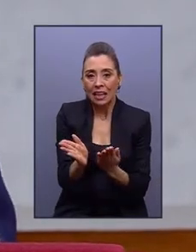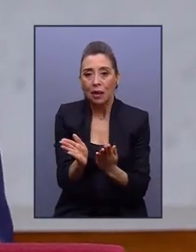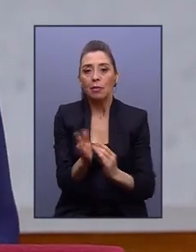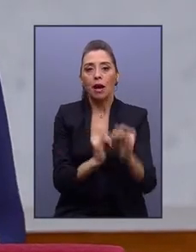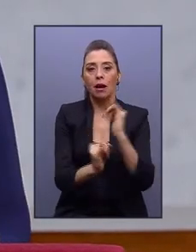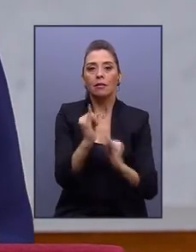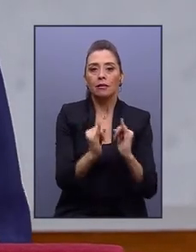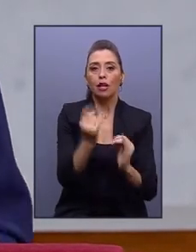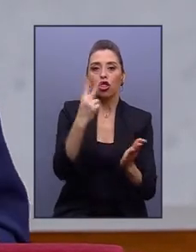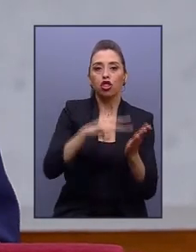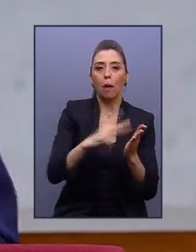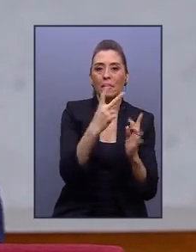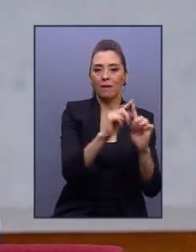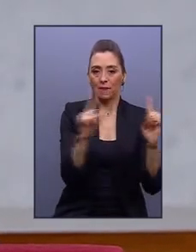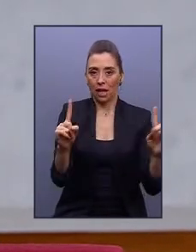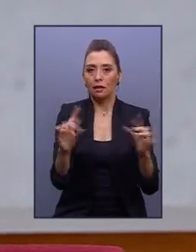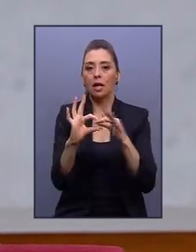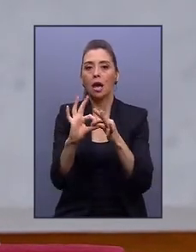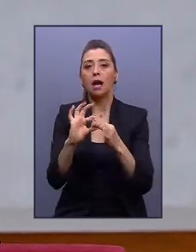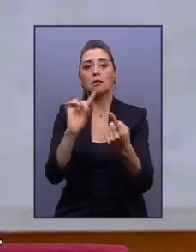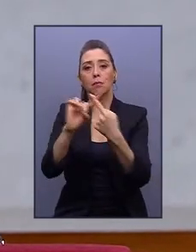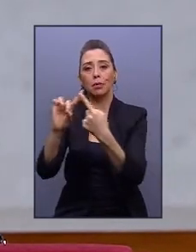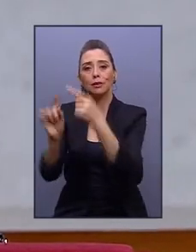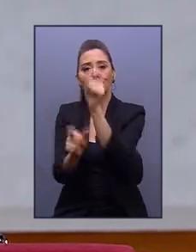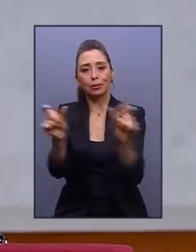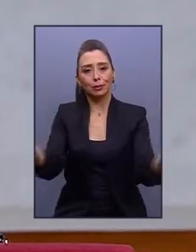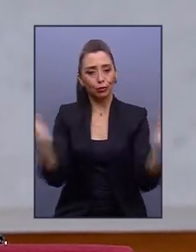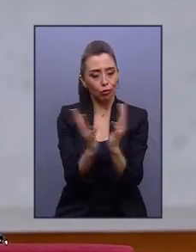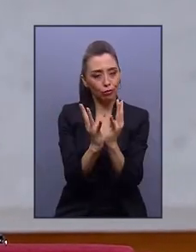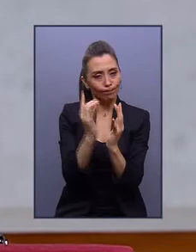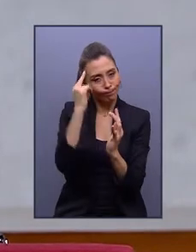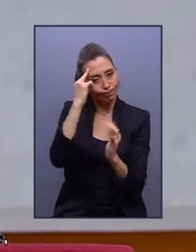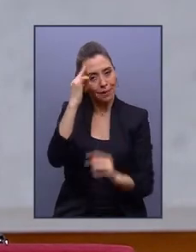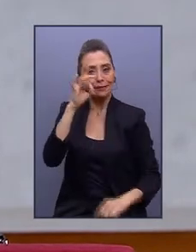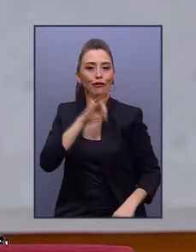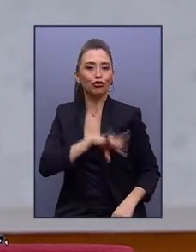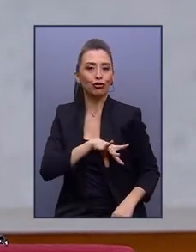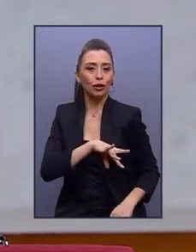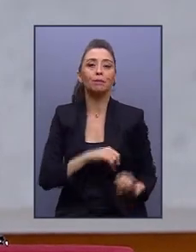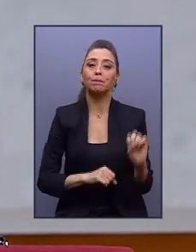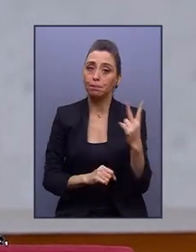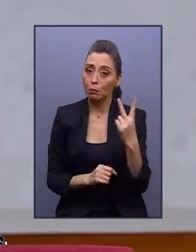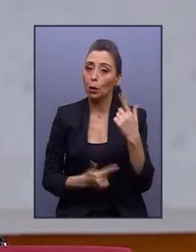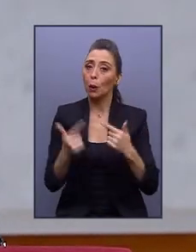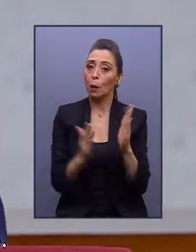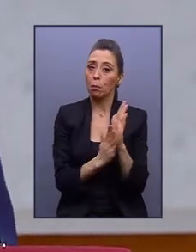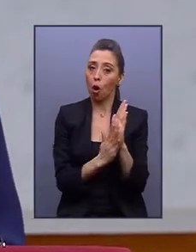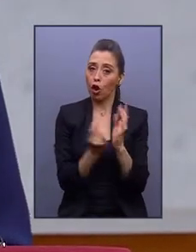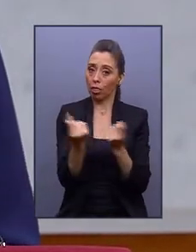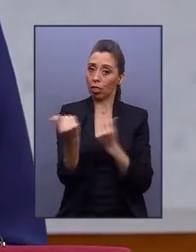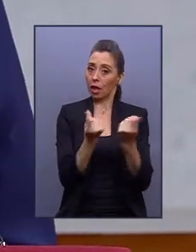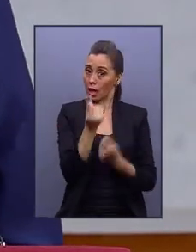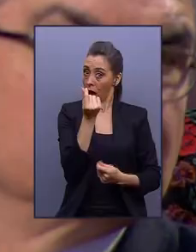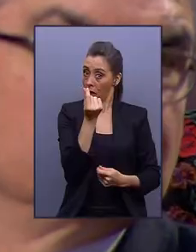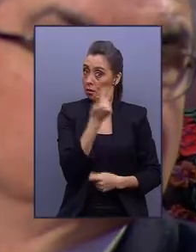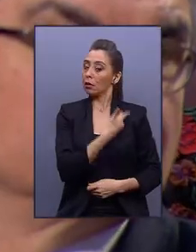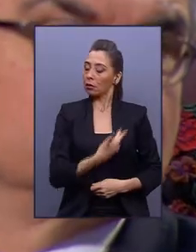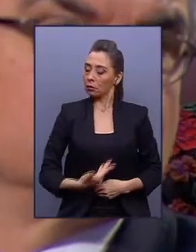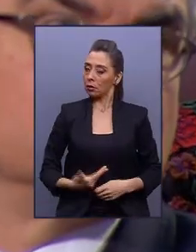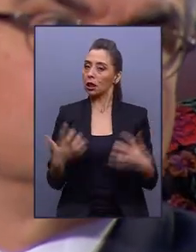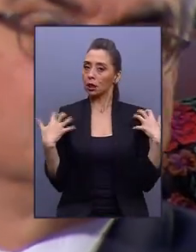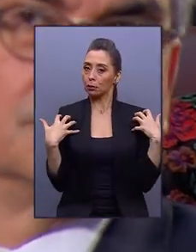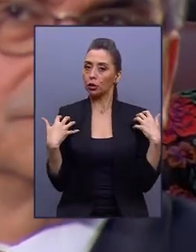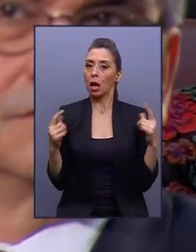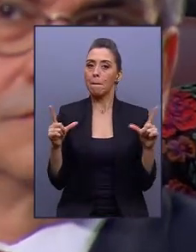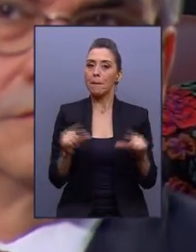los que han participado pensando en Chile. En segundo lugar, hemos llevado adelante una política fiscal responsable. Estamos